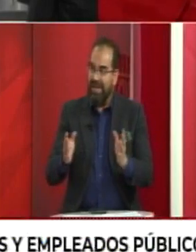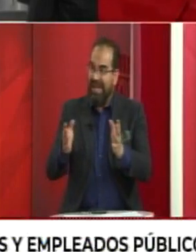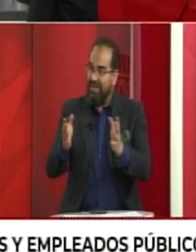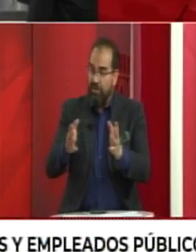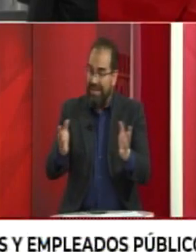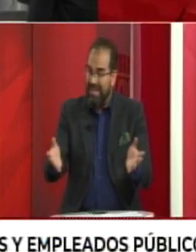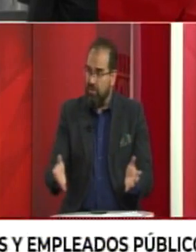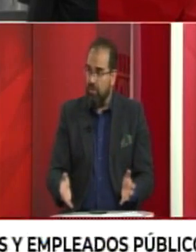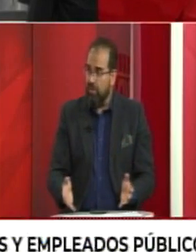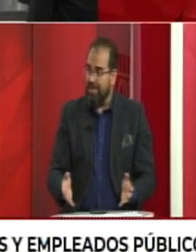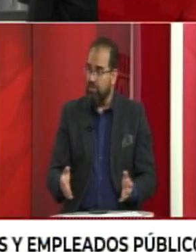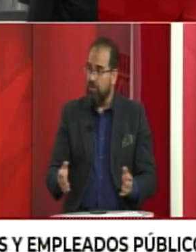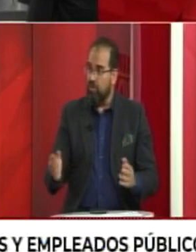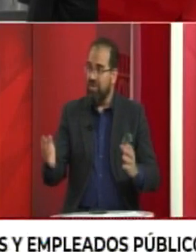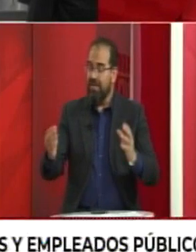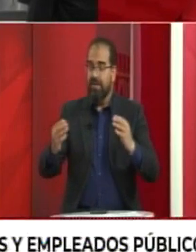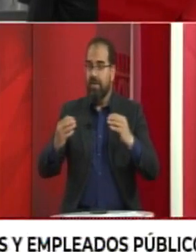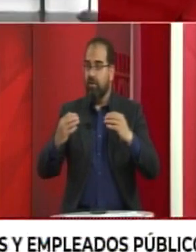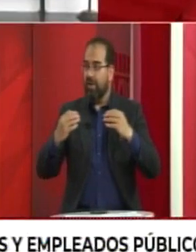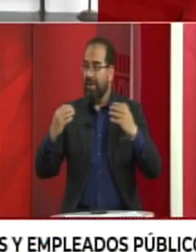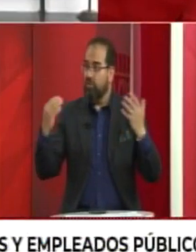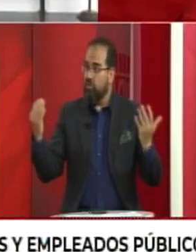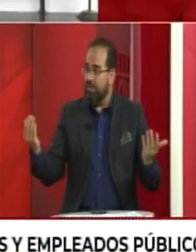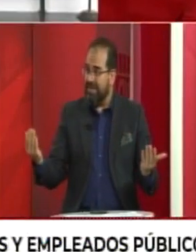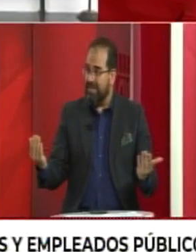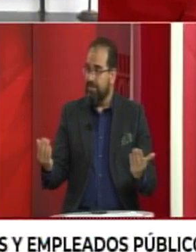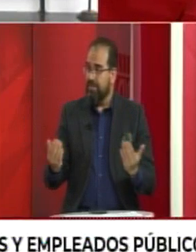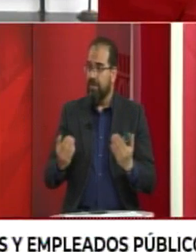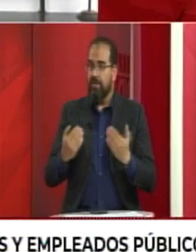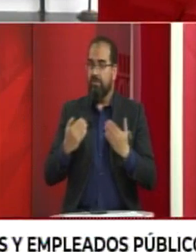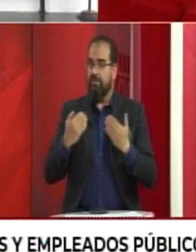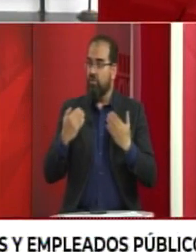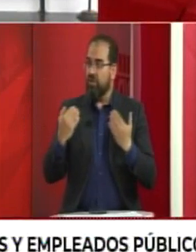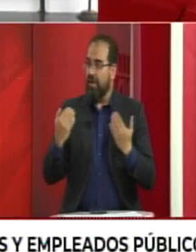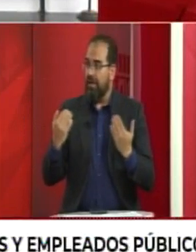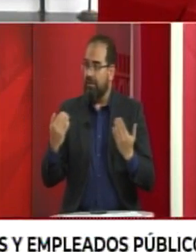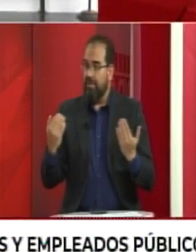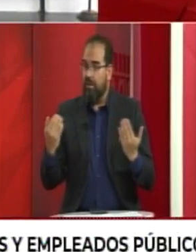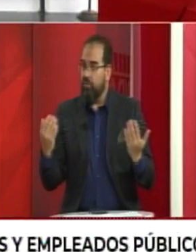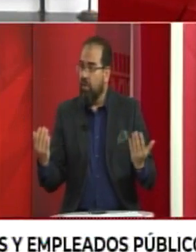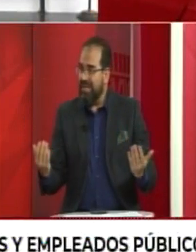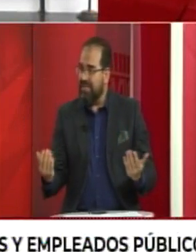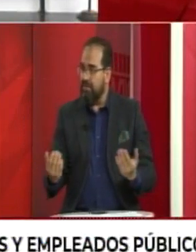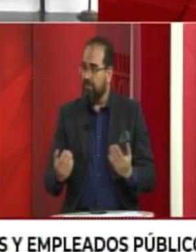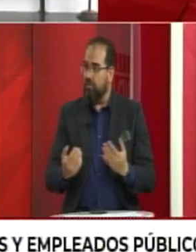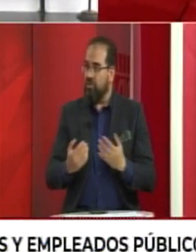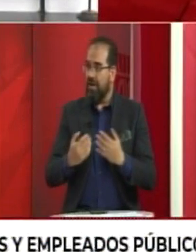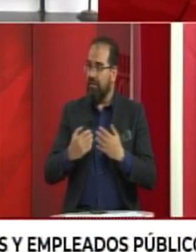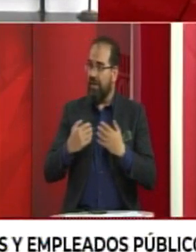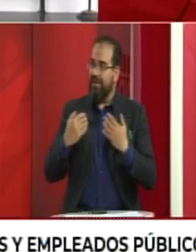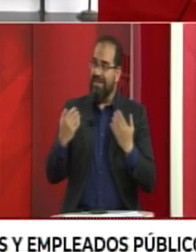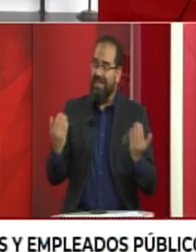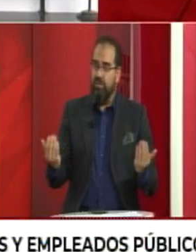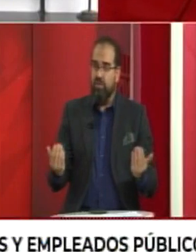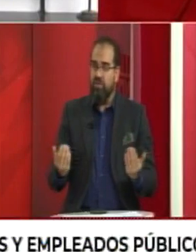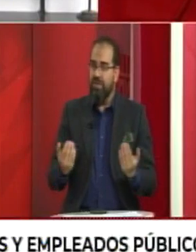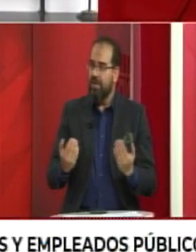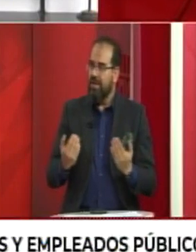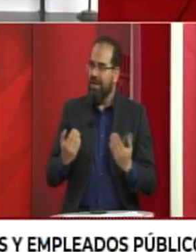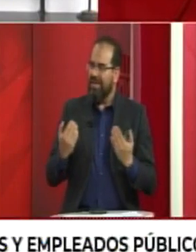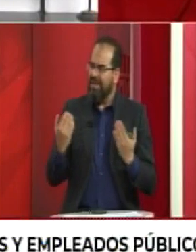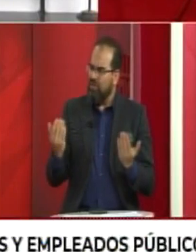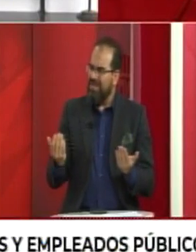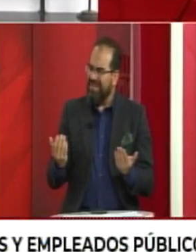bueno, pues no te quedes solo con eso, conoce todavía mucho más, busca autores, busca diferentes títulos,